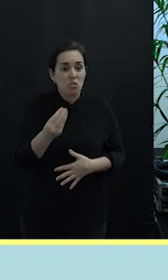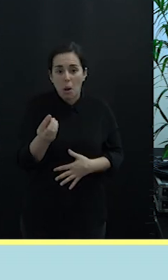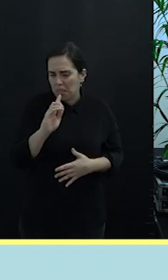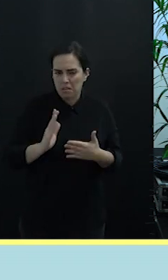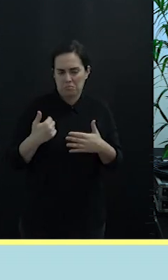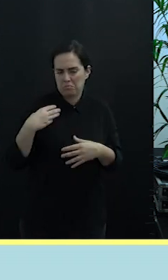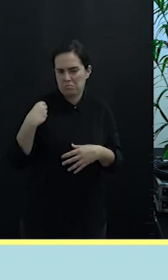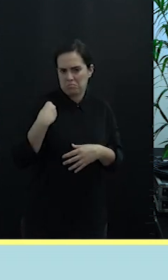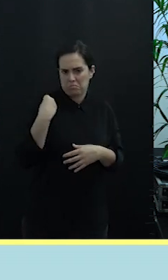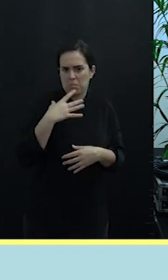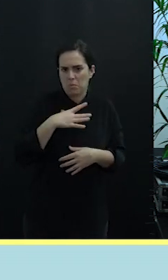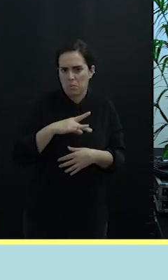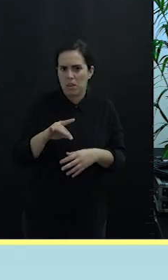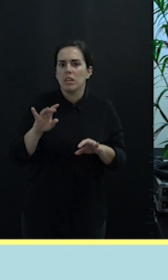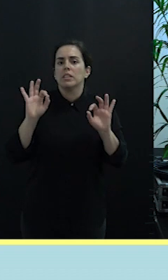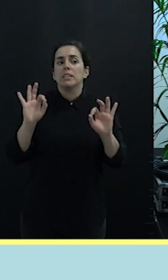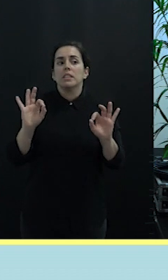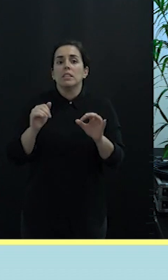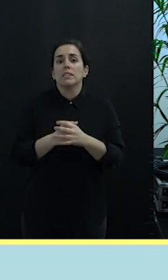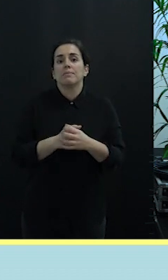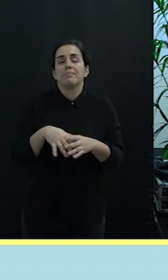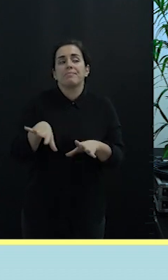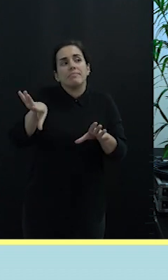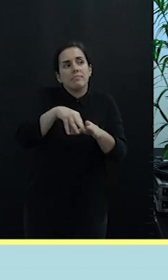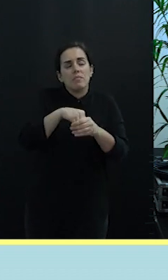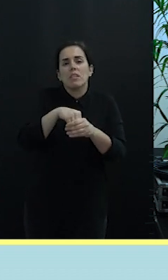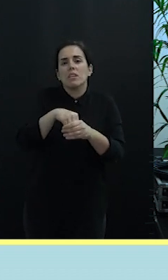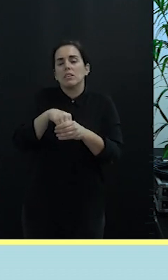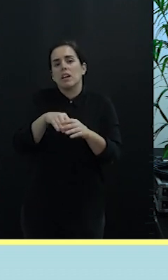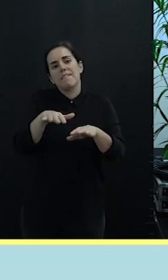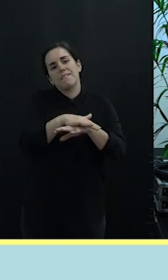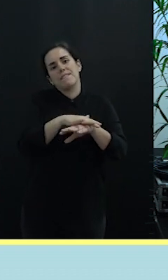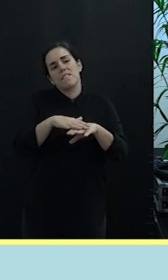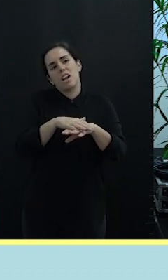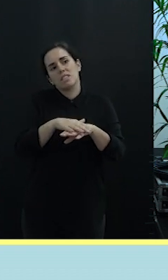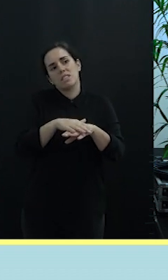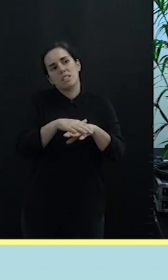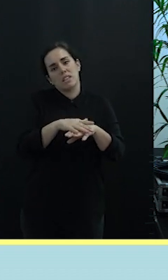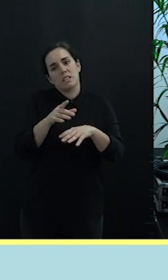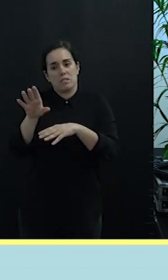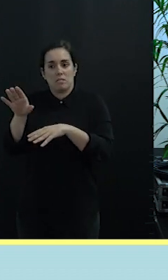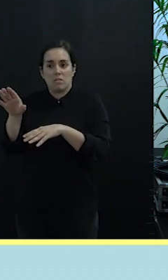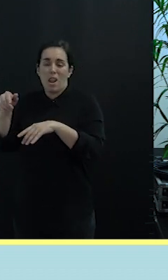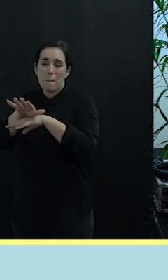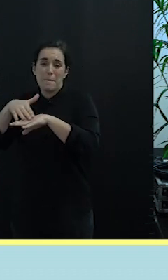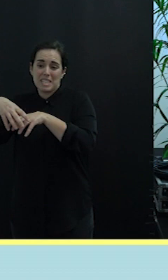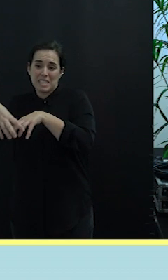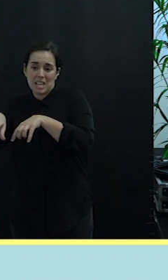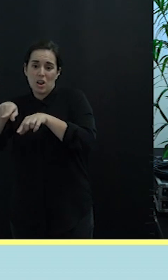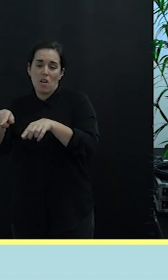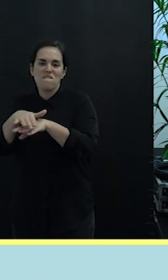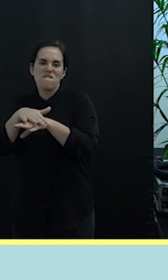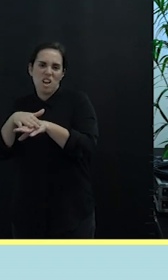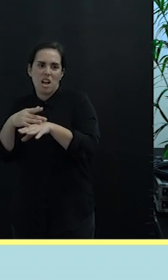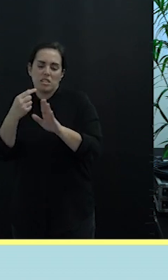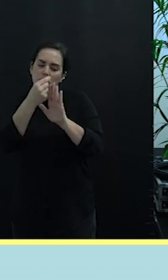respecto a los ejes de actuación del club. Se integran un poco las bases que plantea el ministerio respecto a cómo debe funcionar un